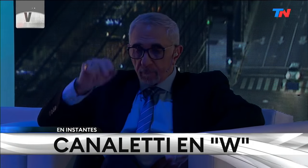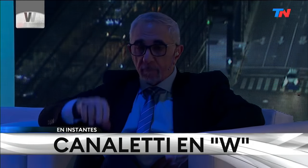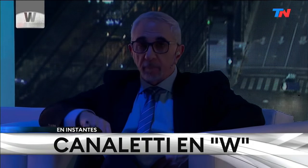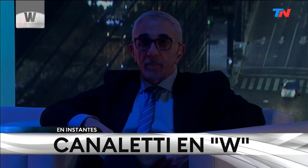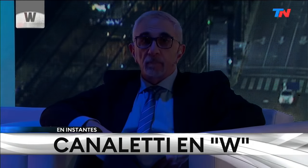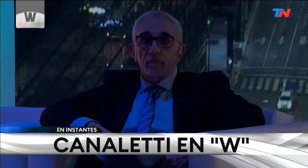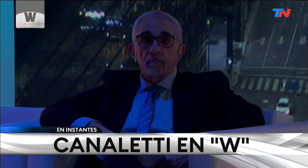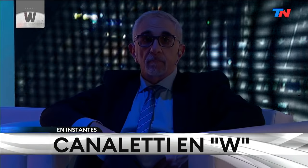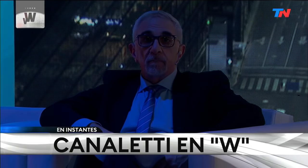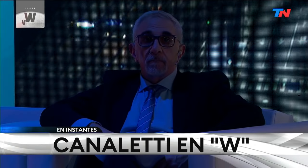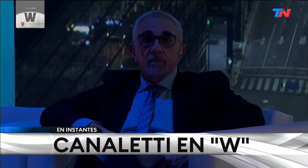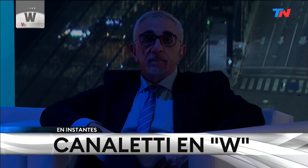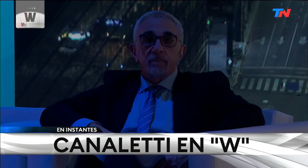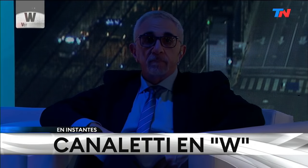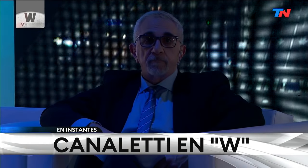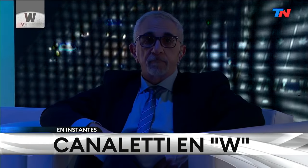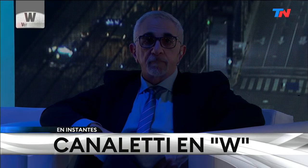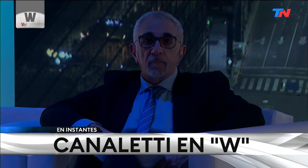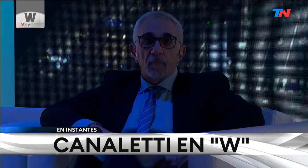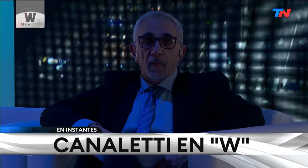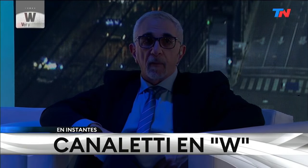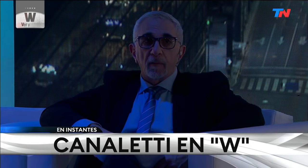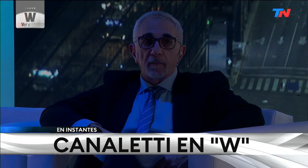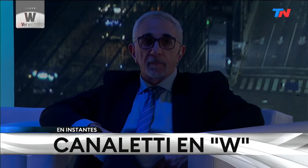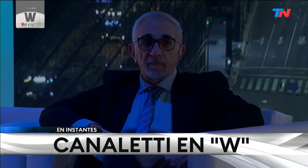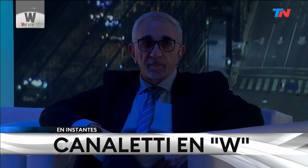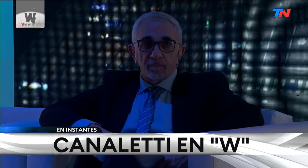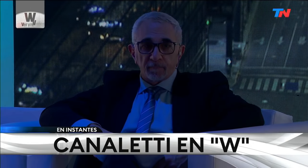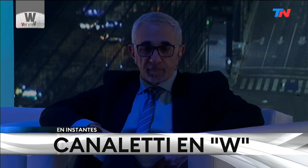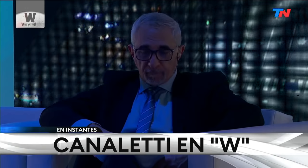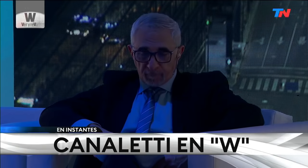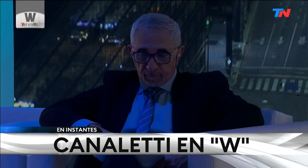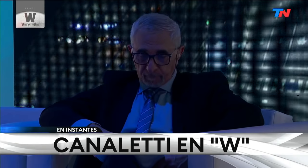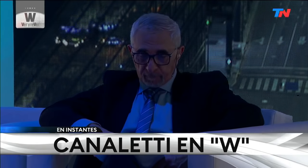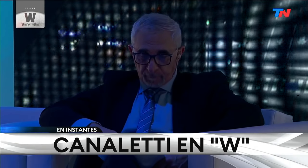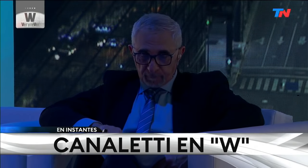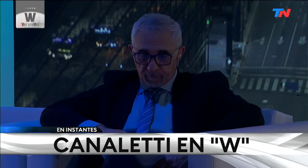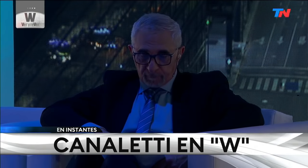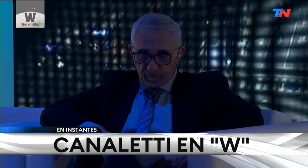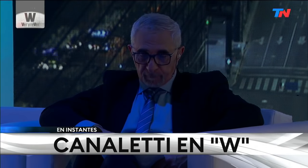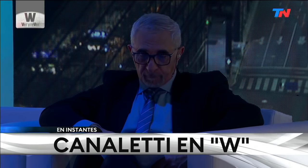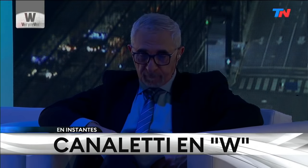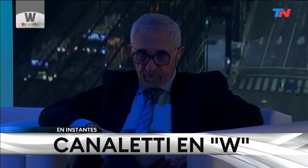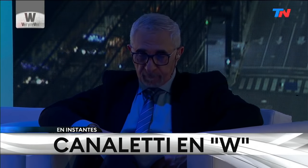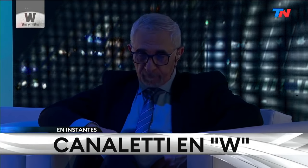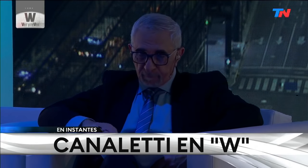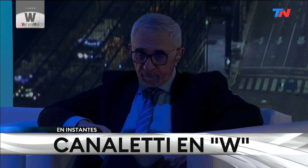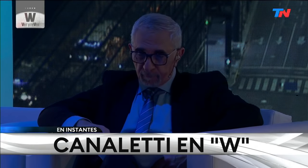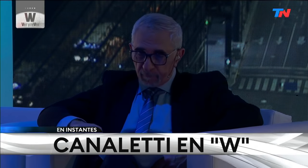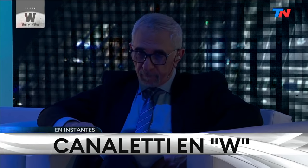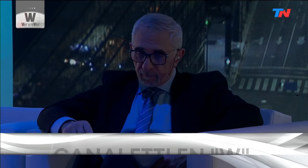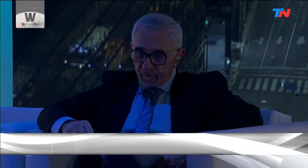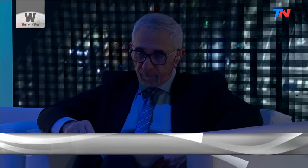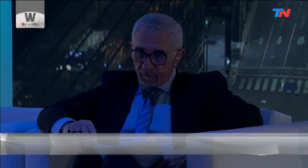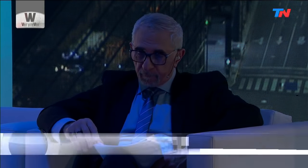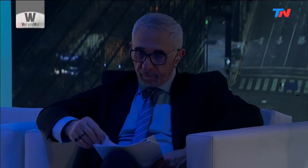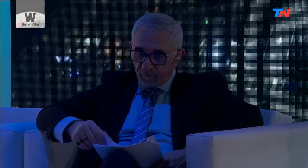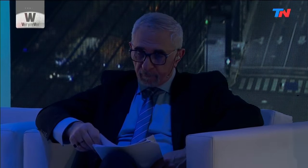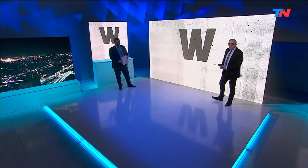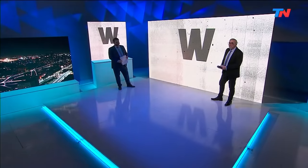que se pone sus lentes y lee sus apuntes. Ya estamos con él.